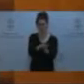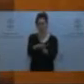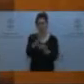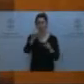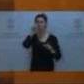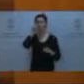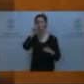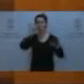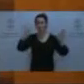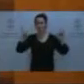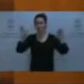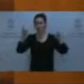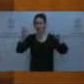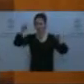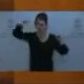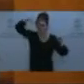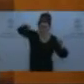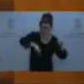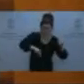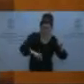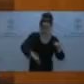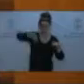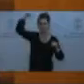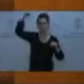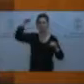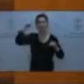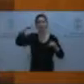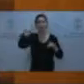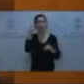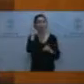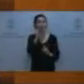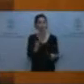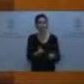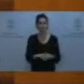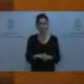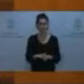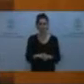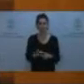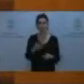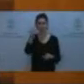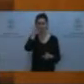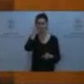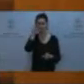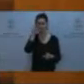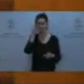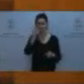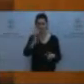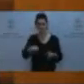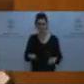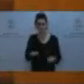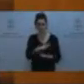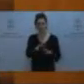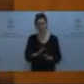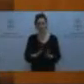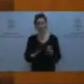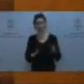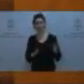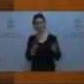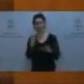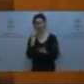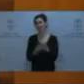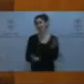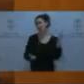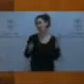usted o no se entera o no se quiere enterar. A esta desconfianza patológica se suma su deficiente gestión, que